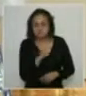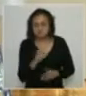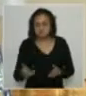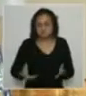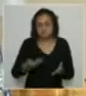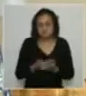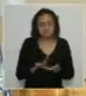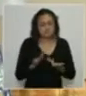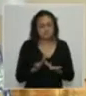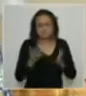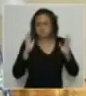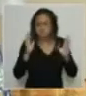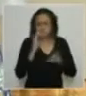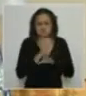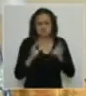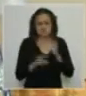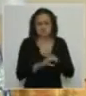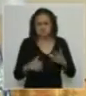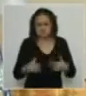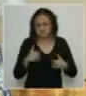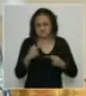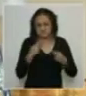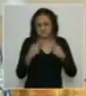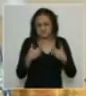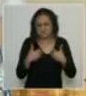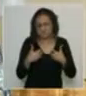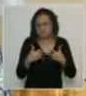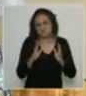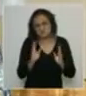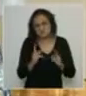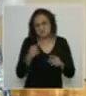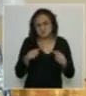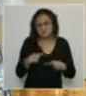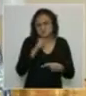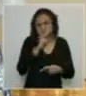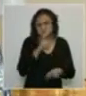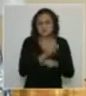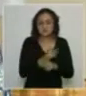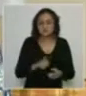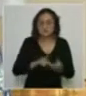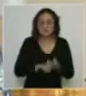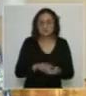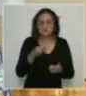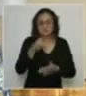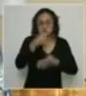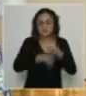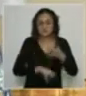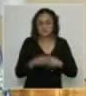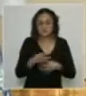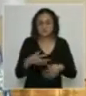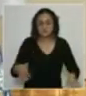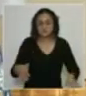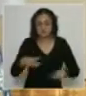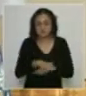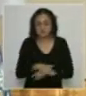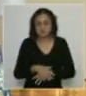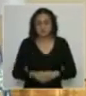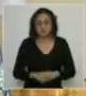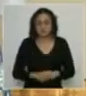sobre cualquier queja personal, y donde se ha metido mucho, mucho cambio,